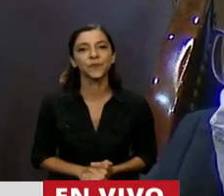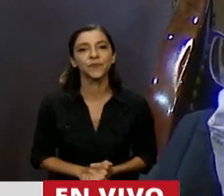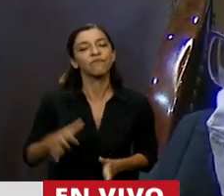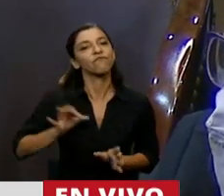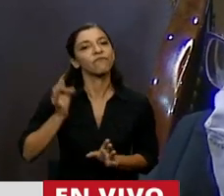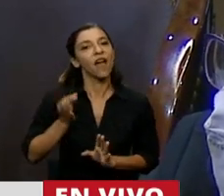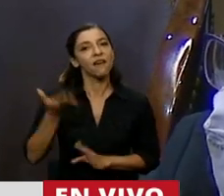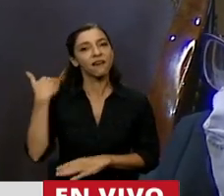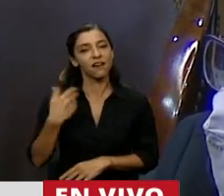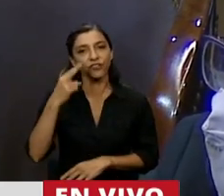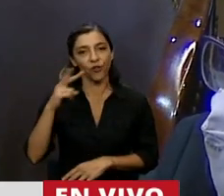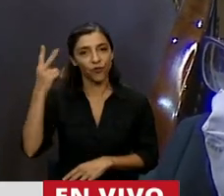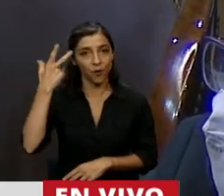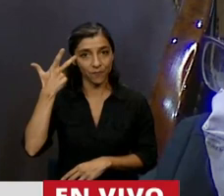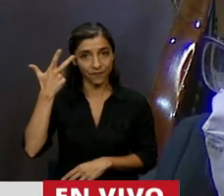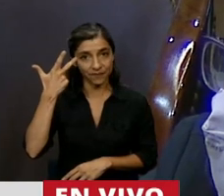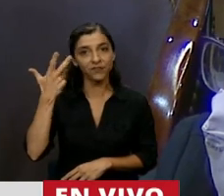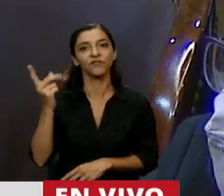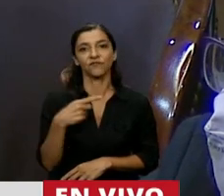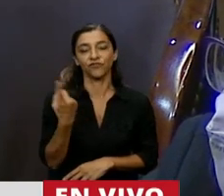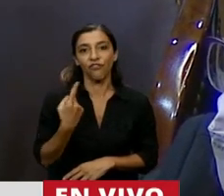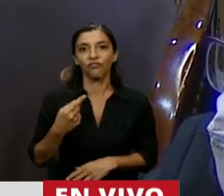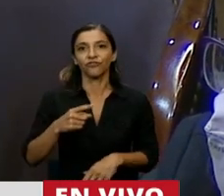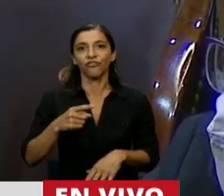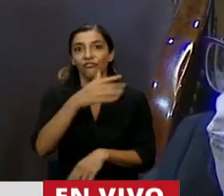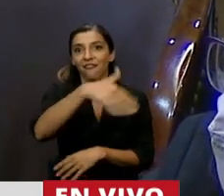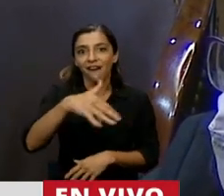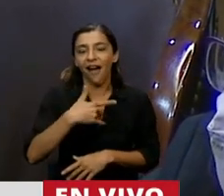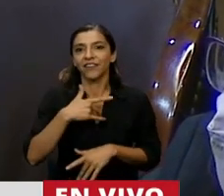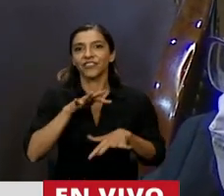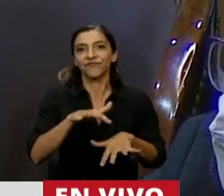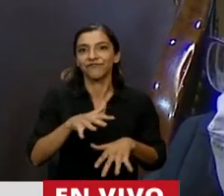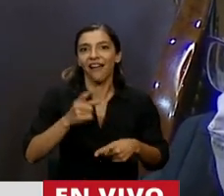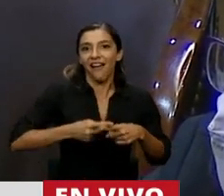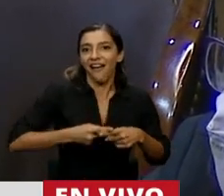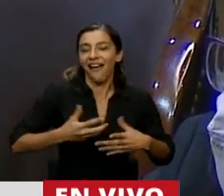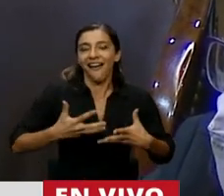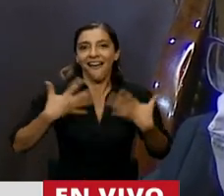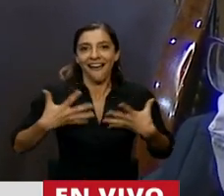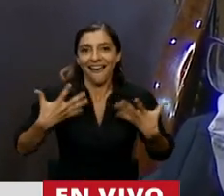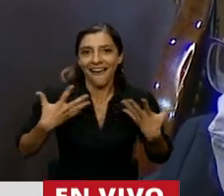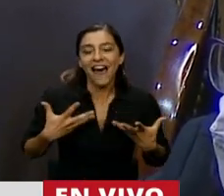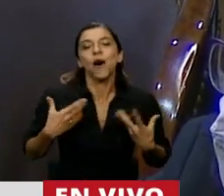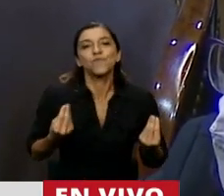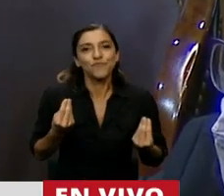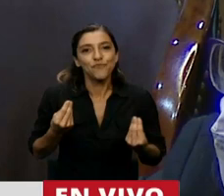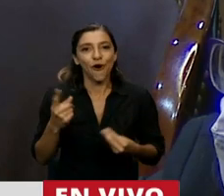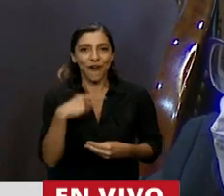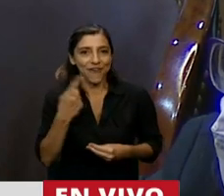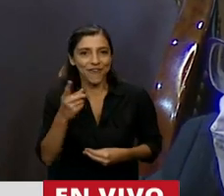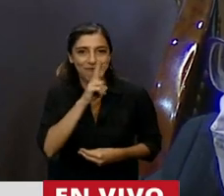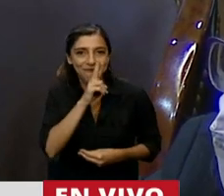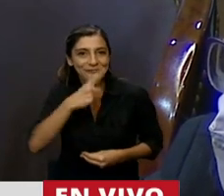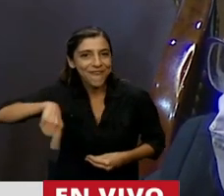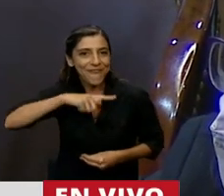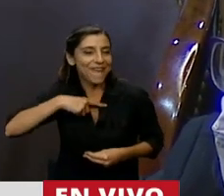El año 2018 festejábamos en la calle y festejábamos porque estábamos juntas, porque